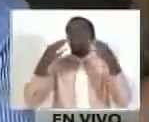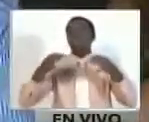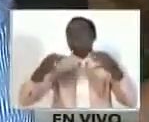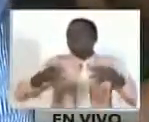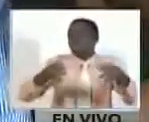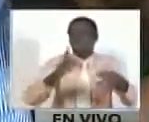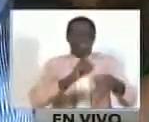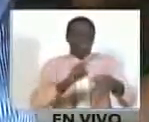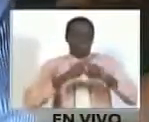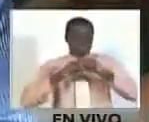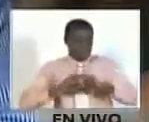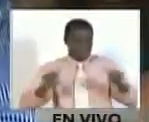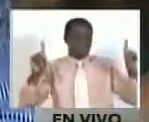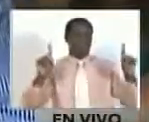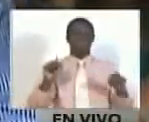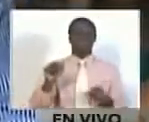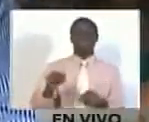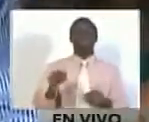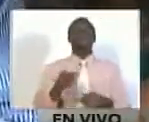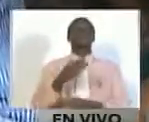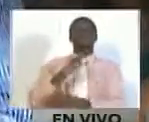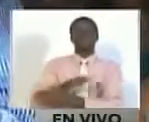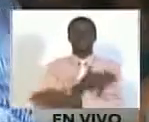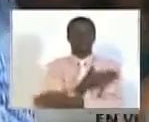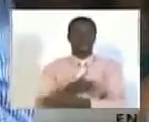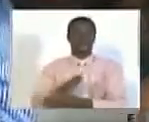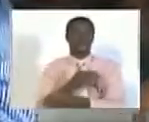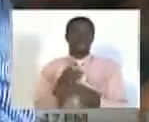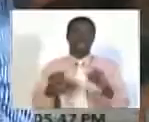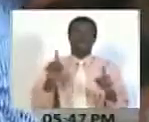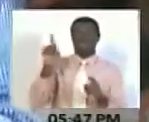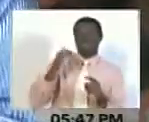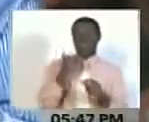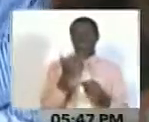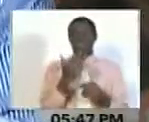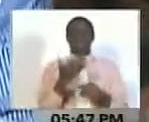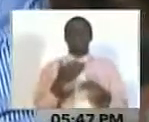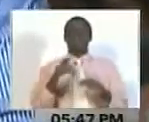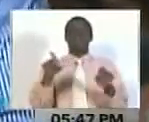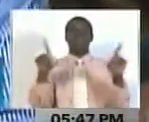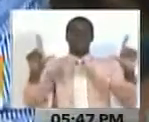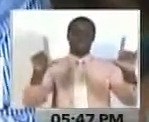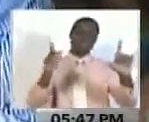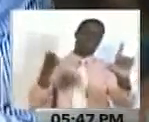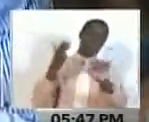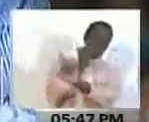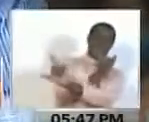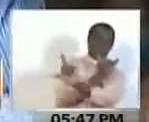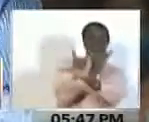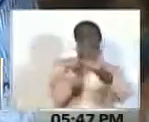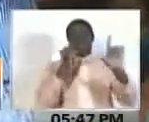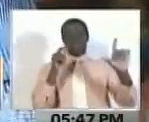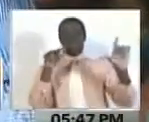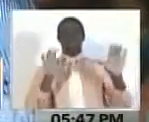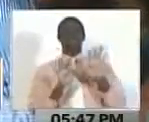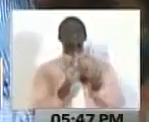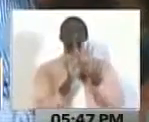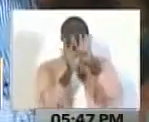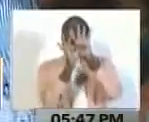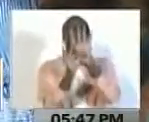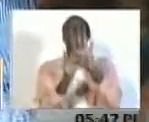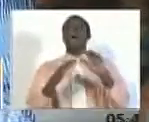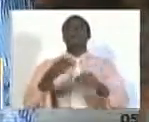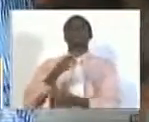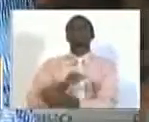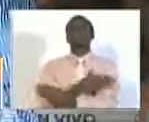en efecto es una feria de música. Lo que yo te comentaba fuera del aire es que no es un festival de música. No es un festival de música. En este